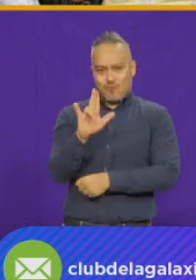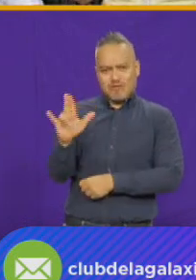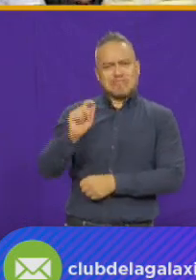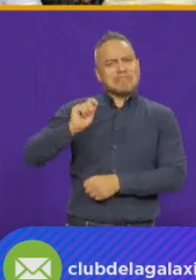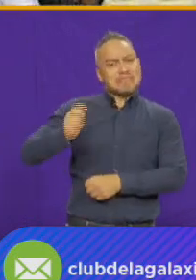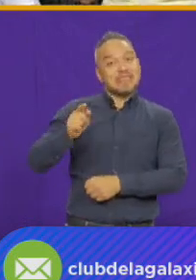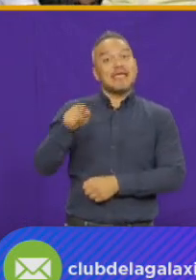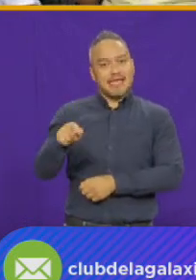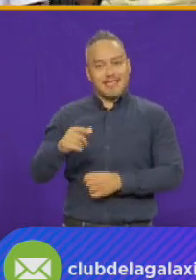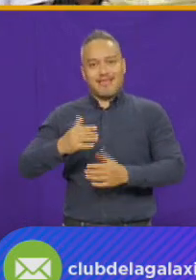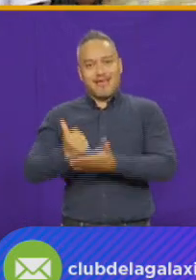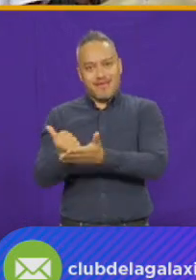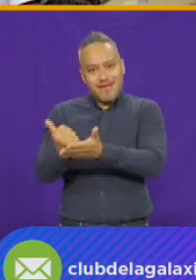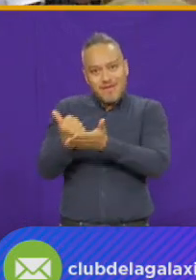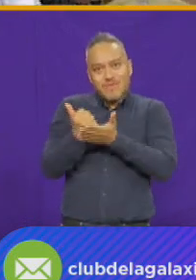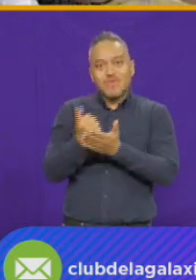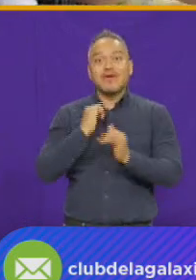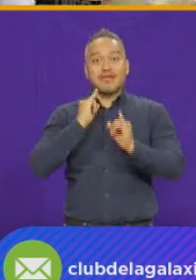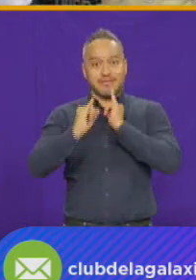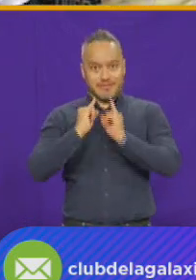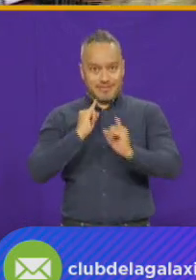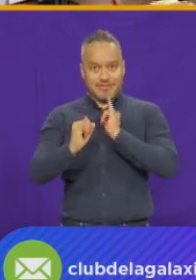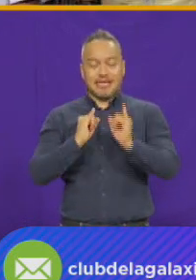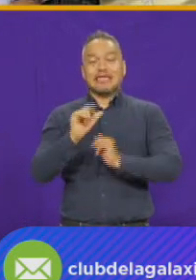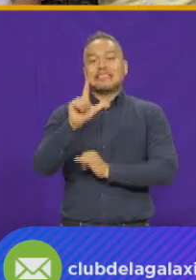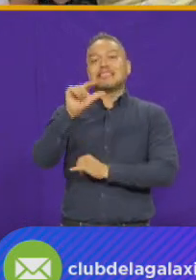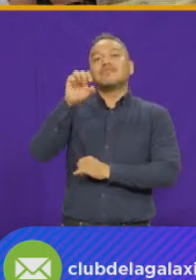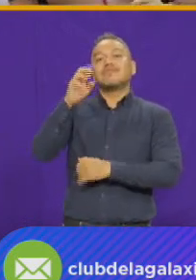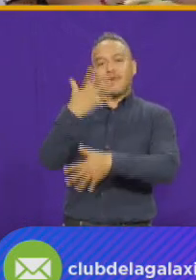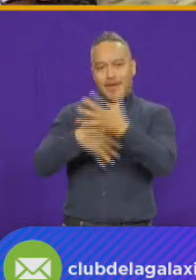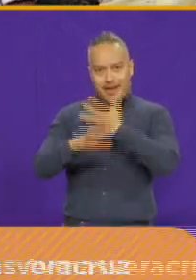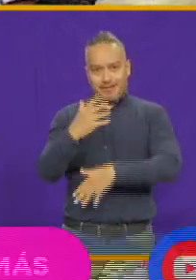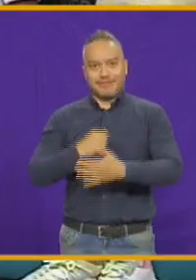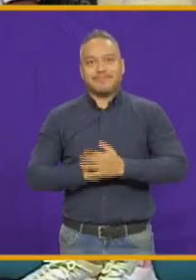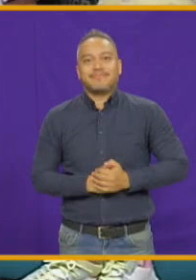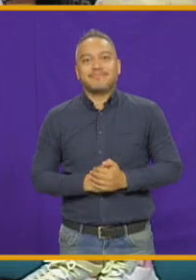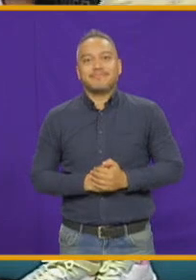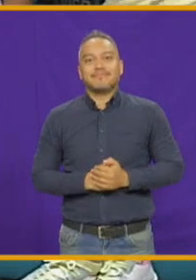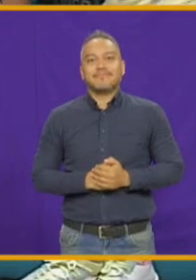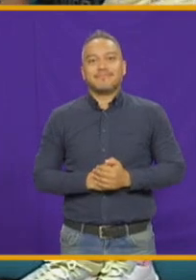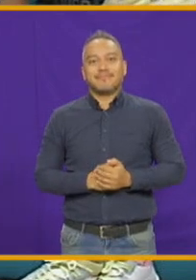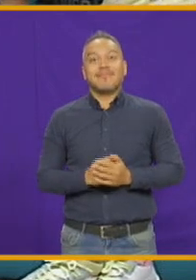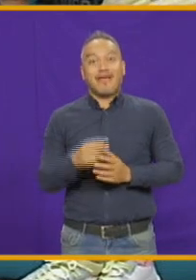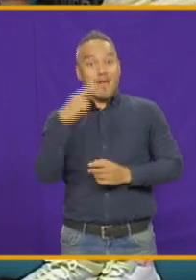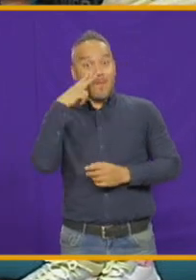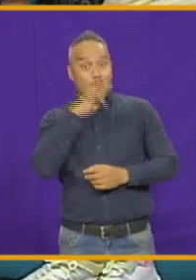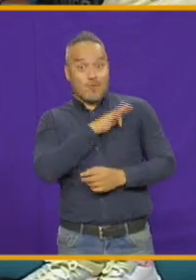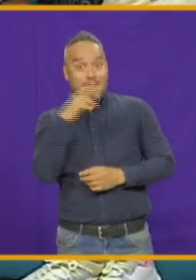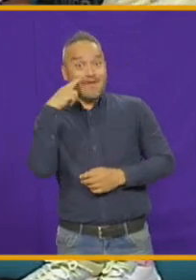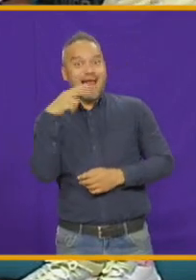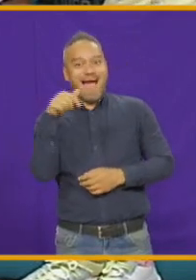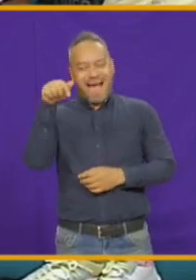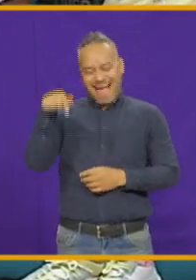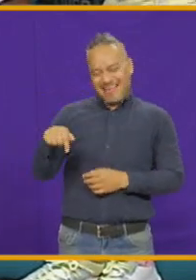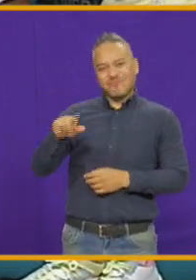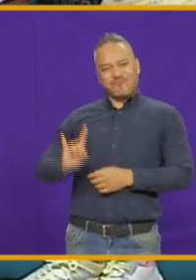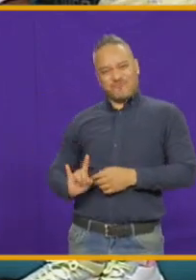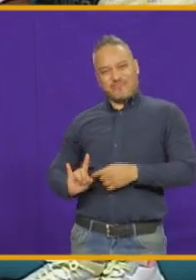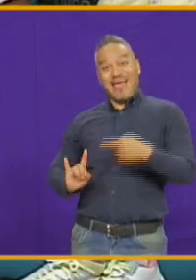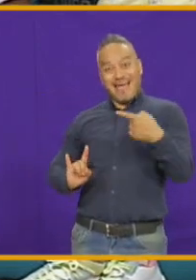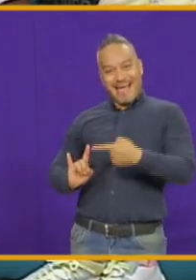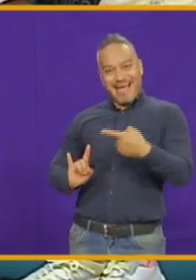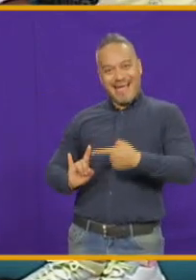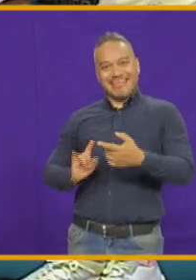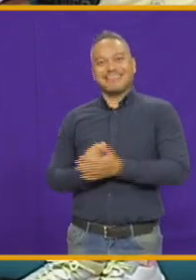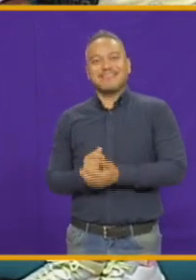nos está ayudando y nos está acompañando con esta interpretación a lengua de señas que está por aquí abajo por aquí abajo está el maestro Ulises aquí